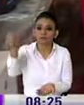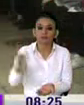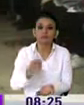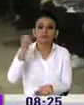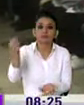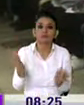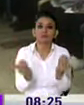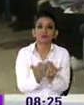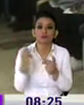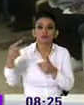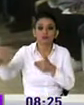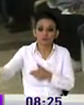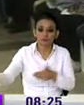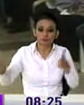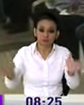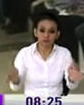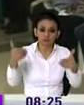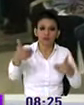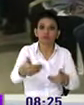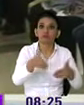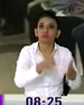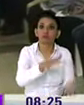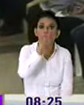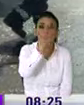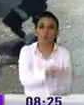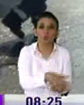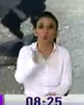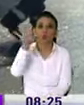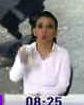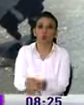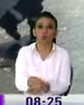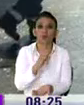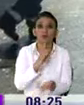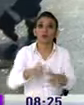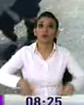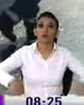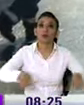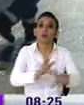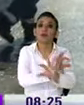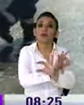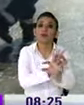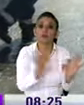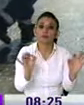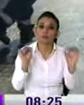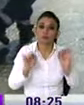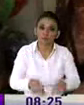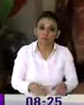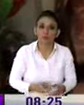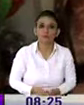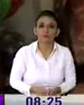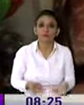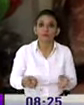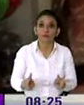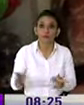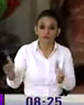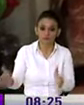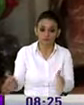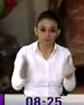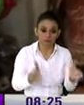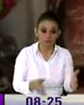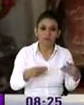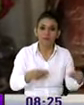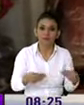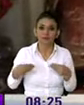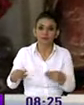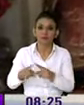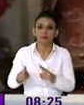dos cajas autocompactadoras con el fin de mantener este sector limpio. Además, se colocaron contenedores plásticos en